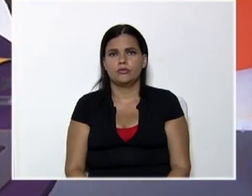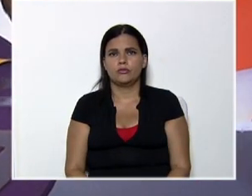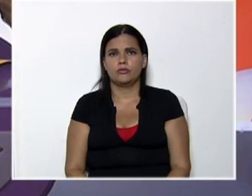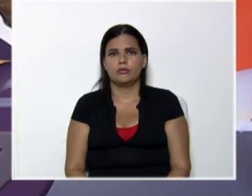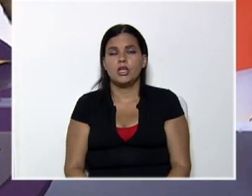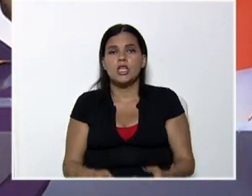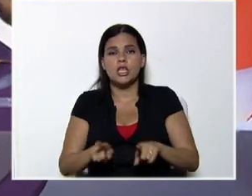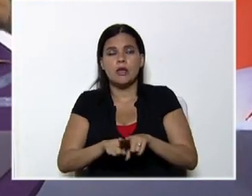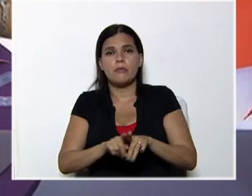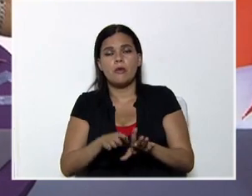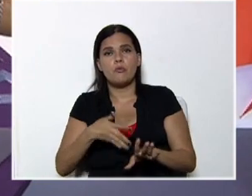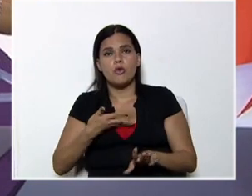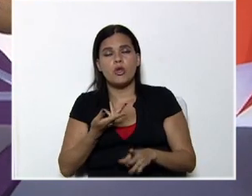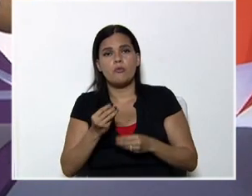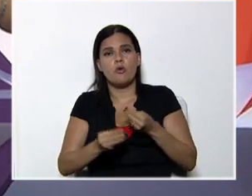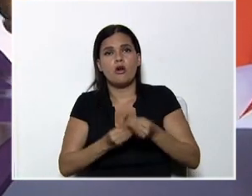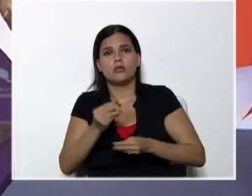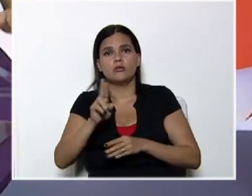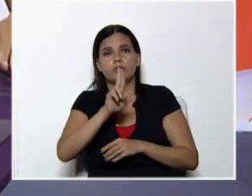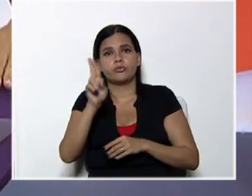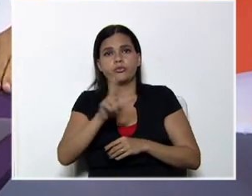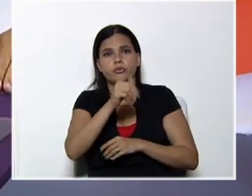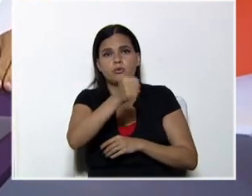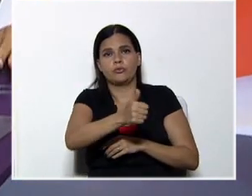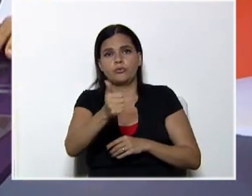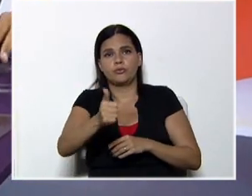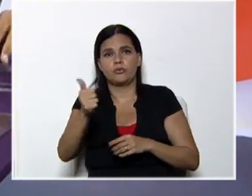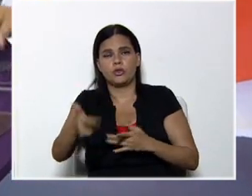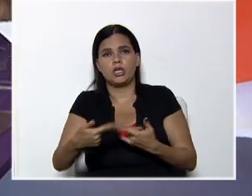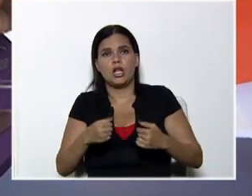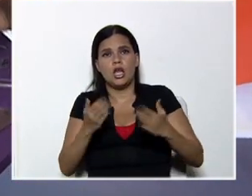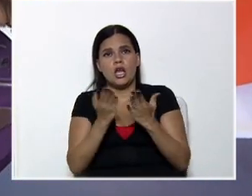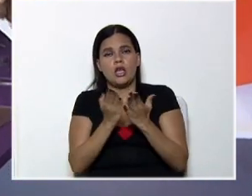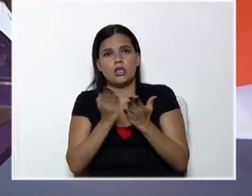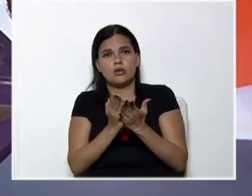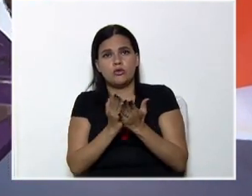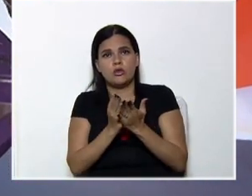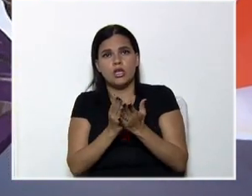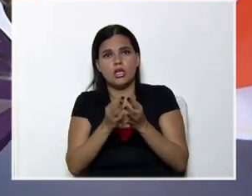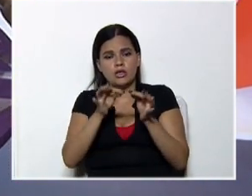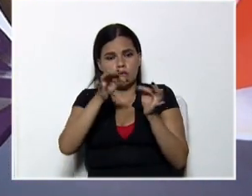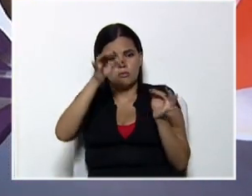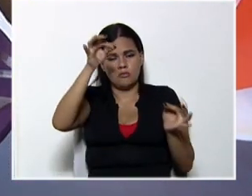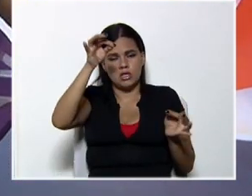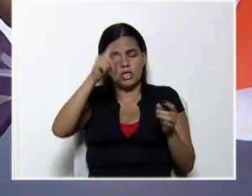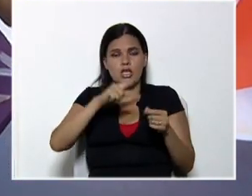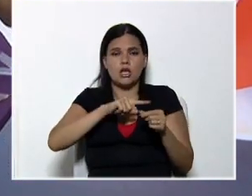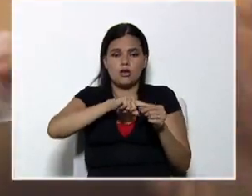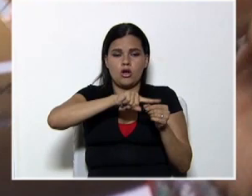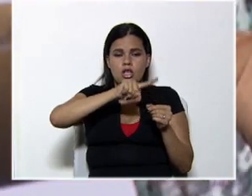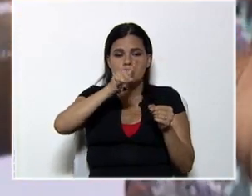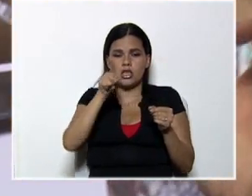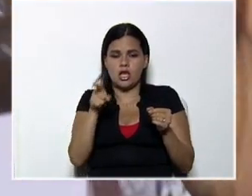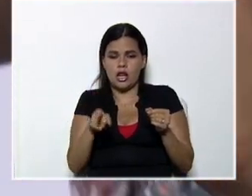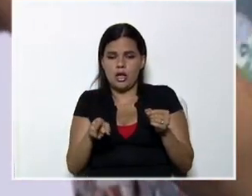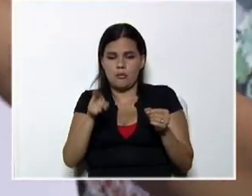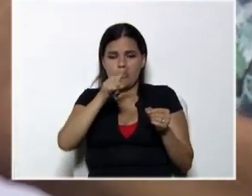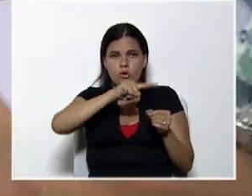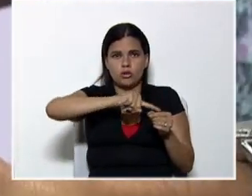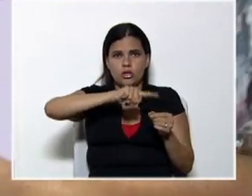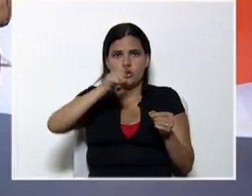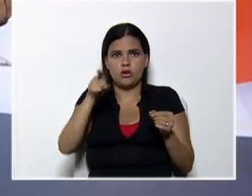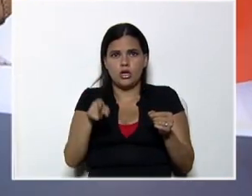Ciertamente podemos hacer uso de cada uno de ellos y que el estudiante mida con el transportador y